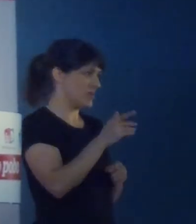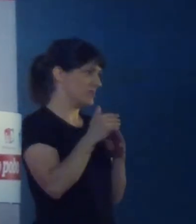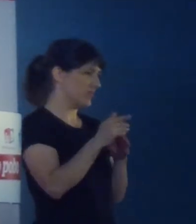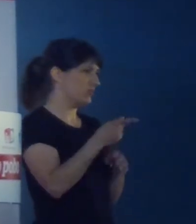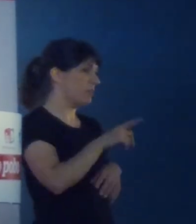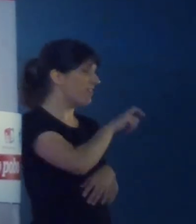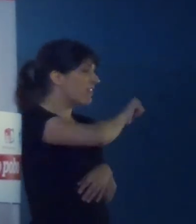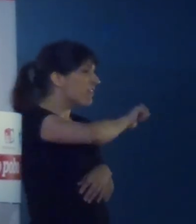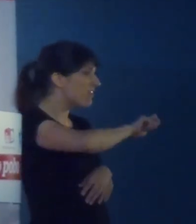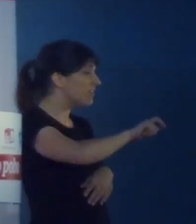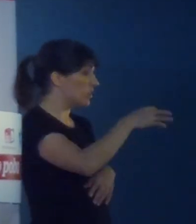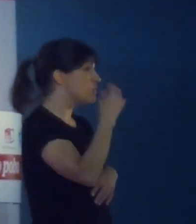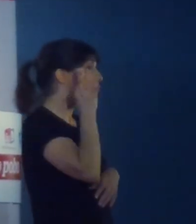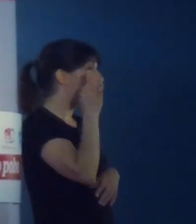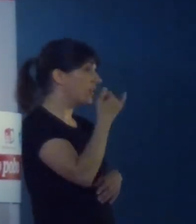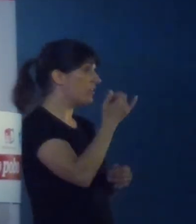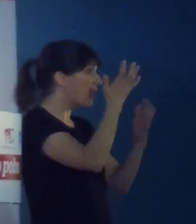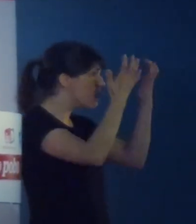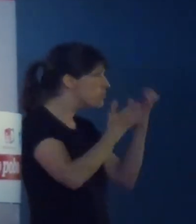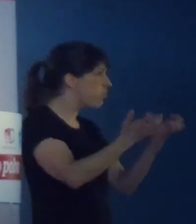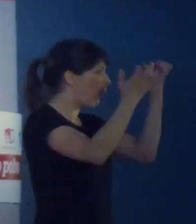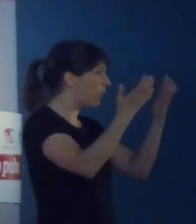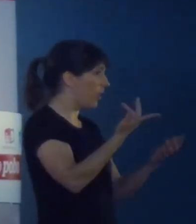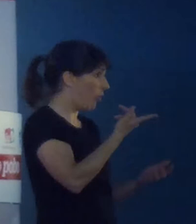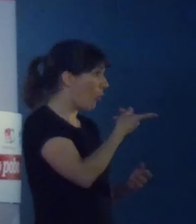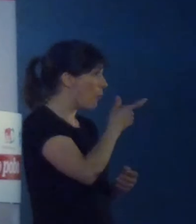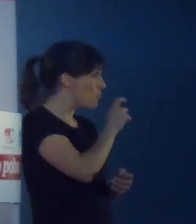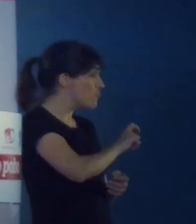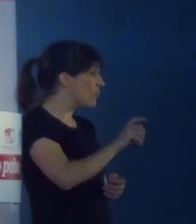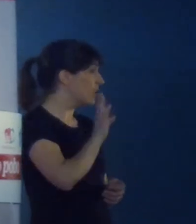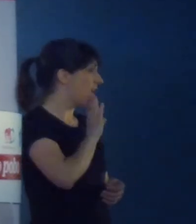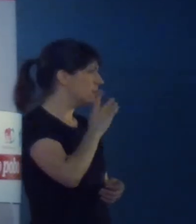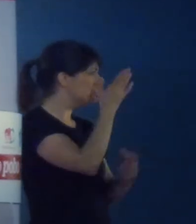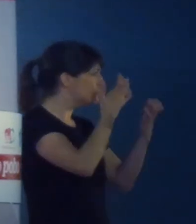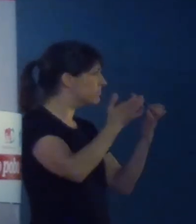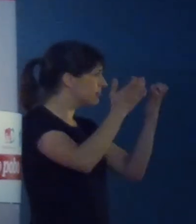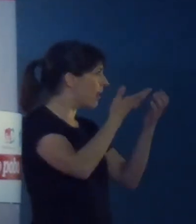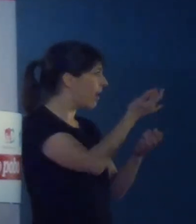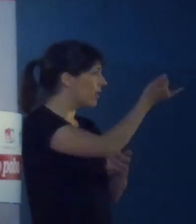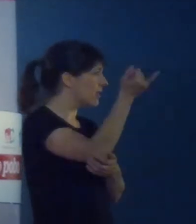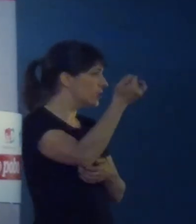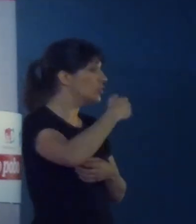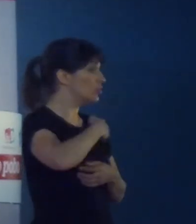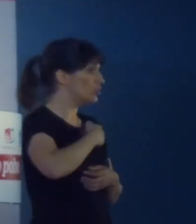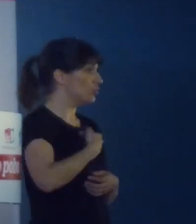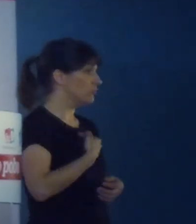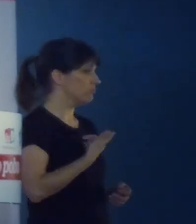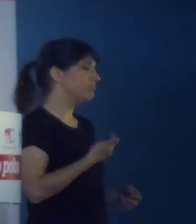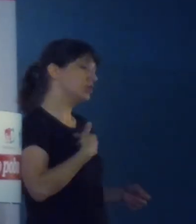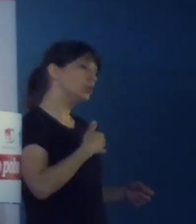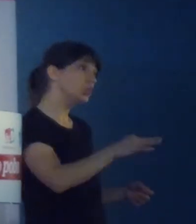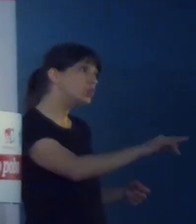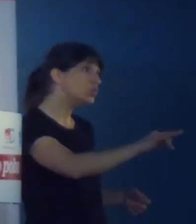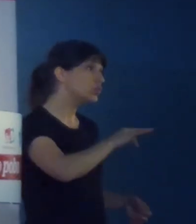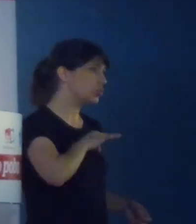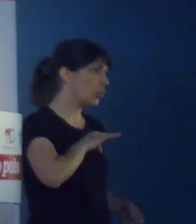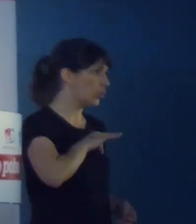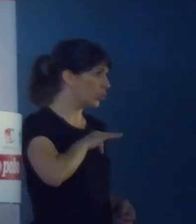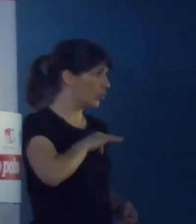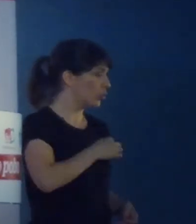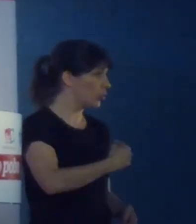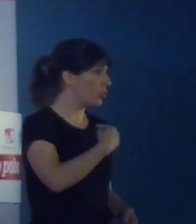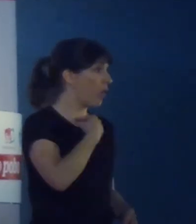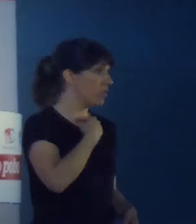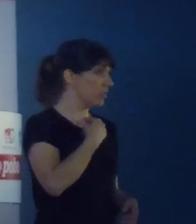mulleres estaban na tribuna do público. E eu, cando me tocou falar da tribuna de